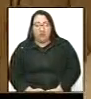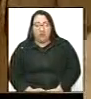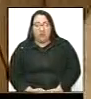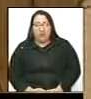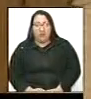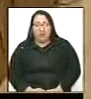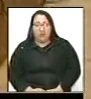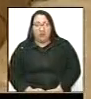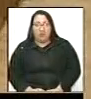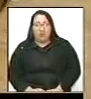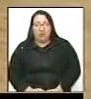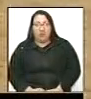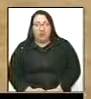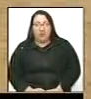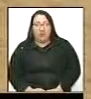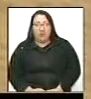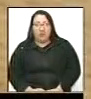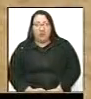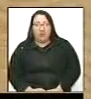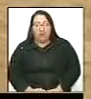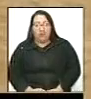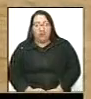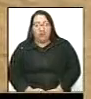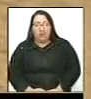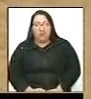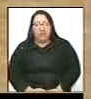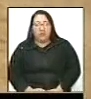Al voto. Al voto.